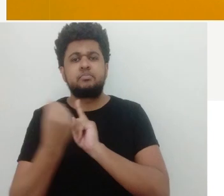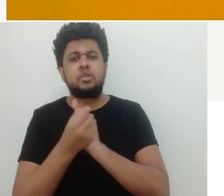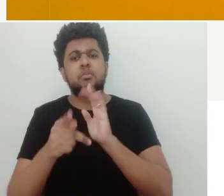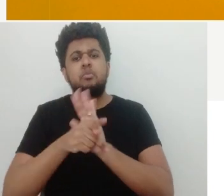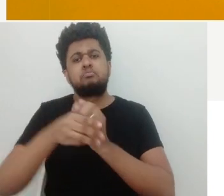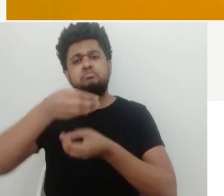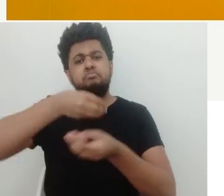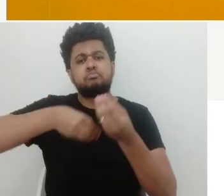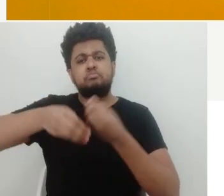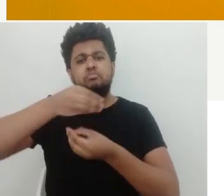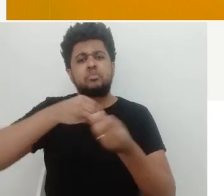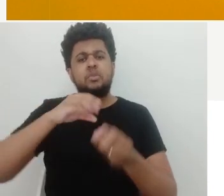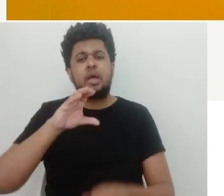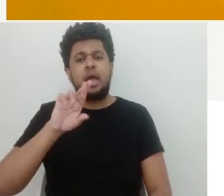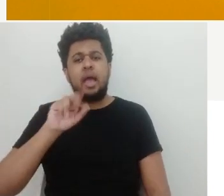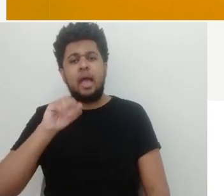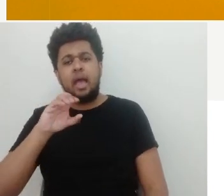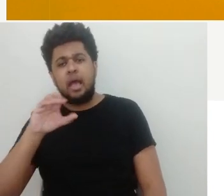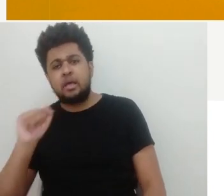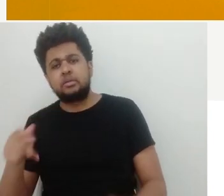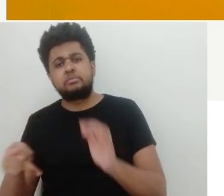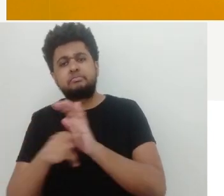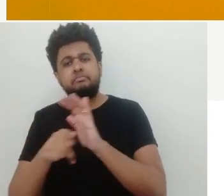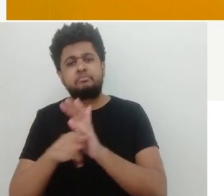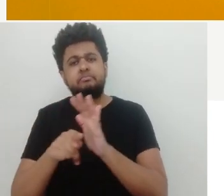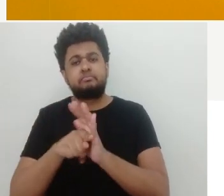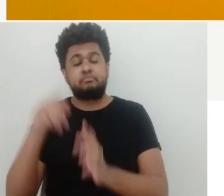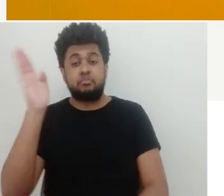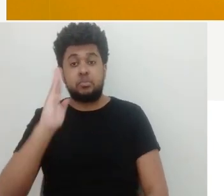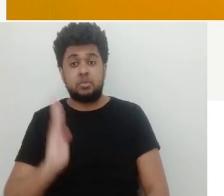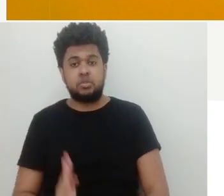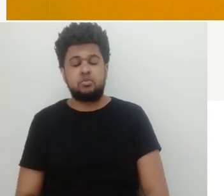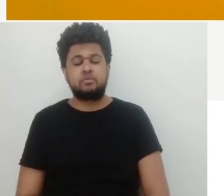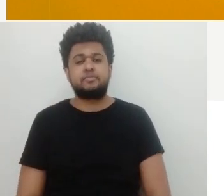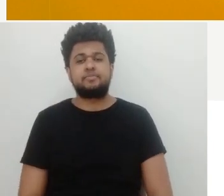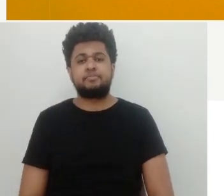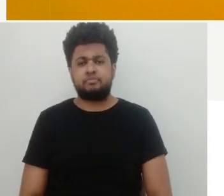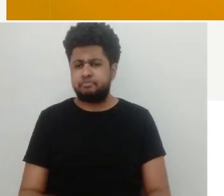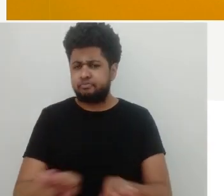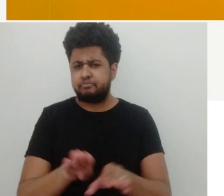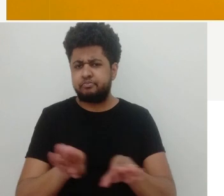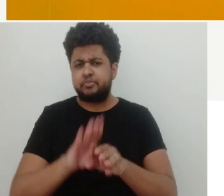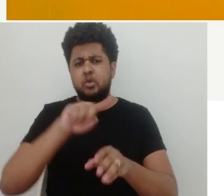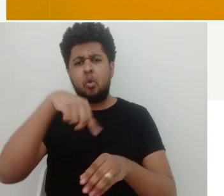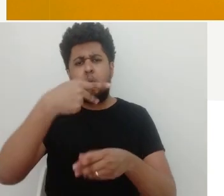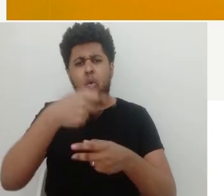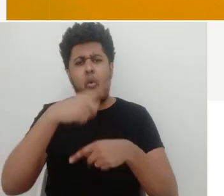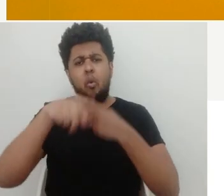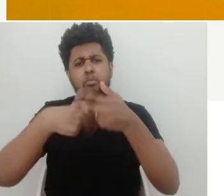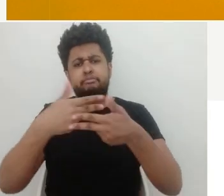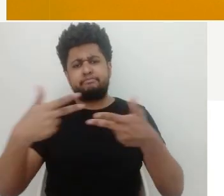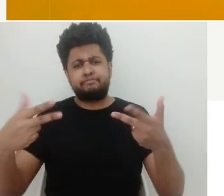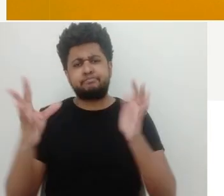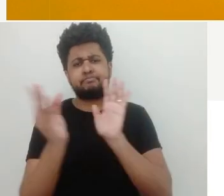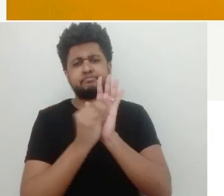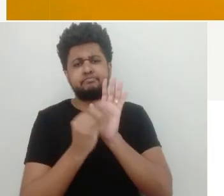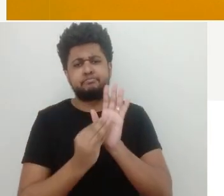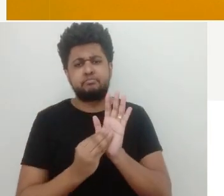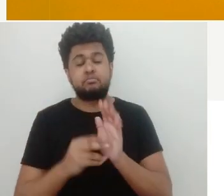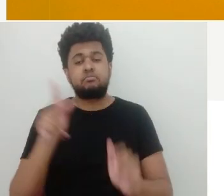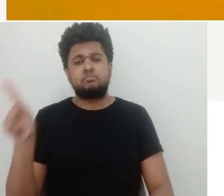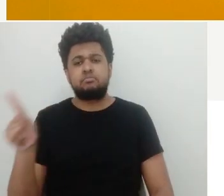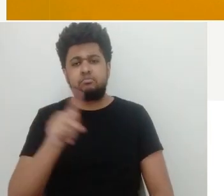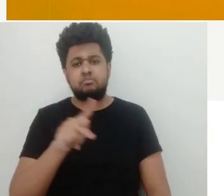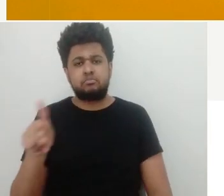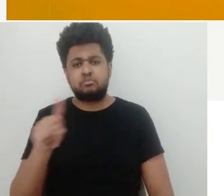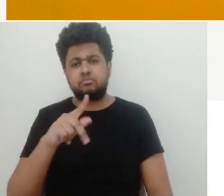musical do Caribe hispânico insular e o Brasil, entre otras publicaciones. Ha sido profesora y conferenciante invitada